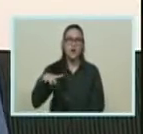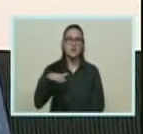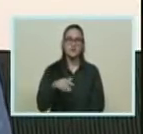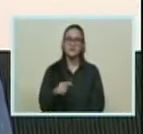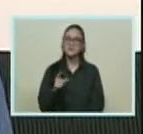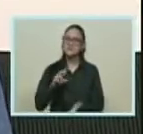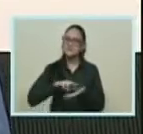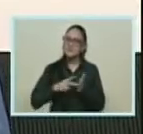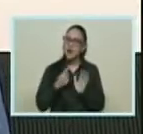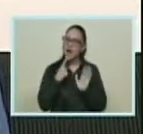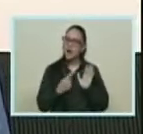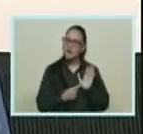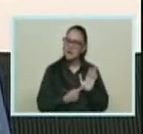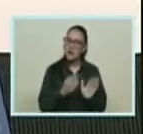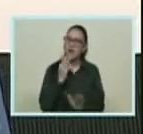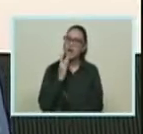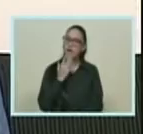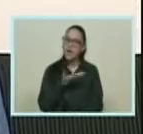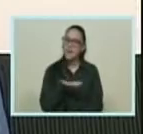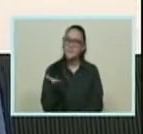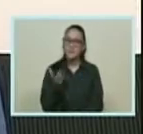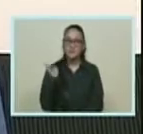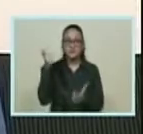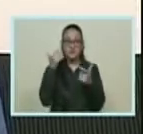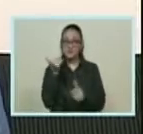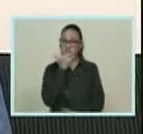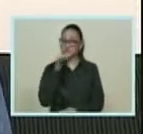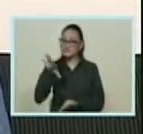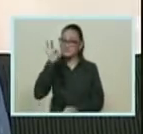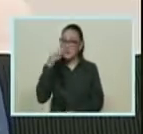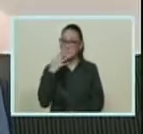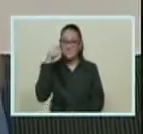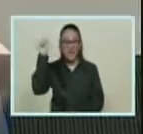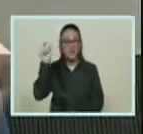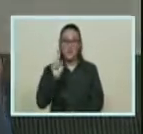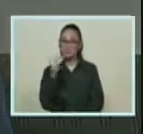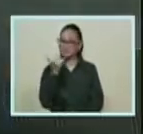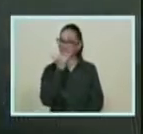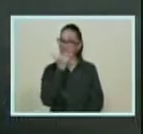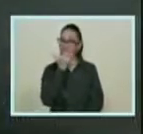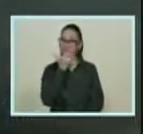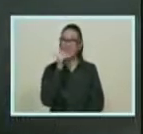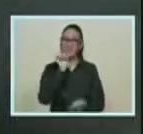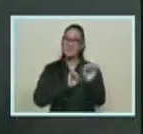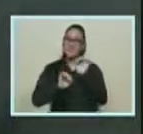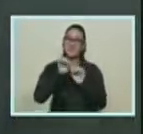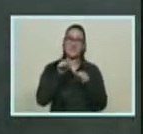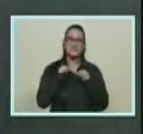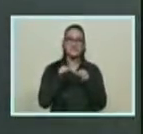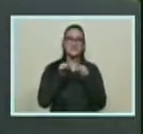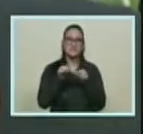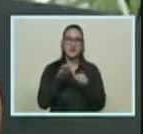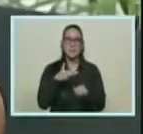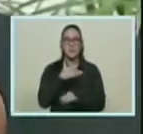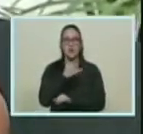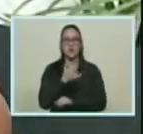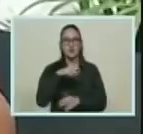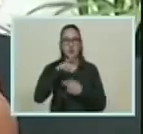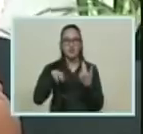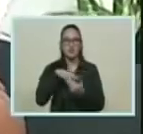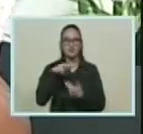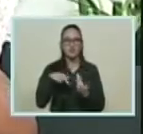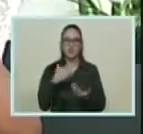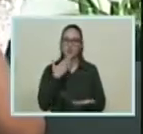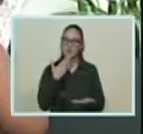gran ejemplo de que el comandante Chávez no se equivocó al elegirlo a usted para defender y seguir adelante con el proyecto bolivariano, con la